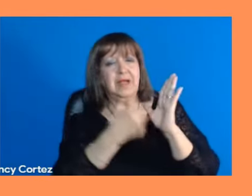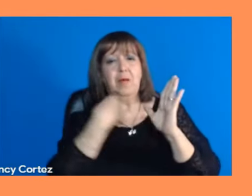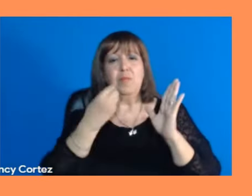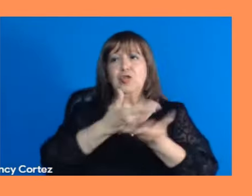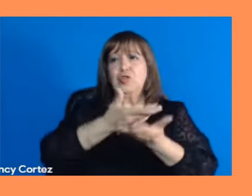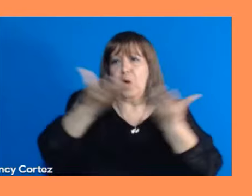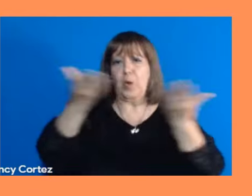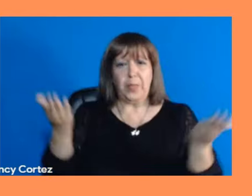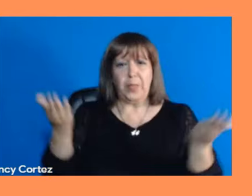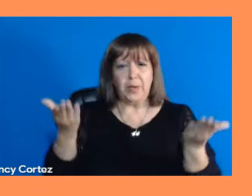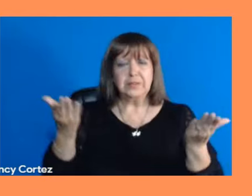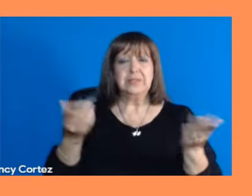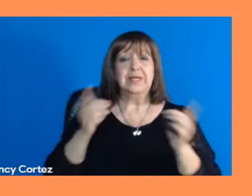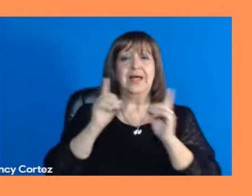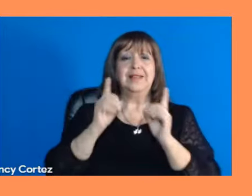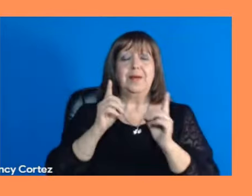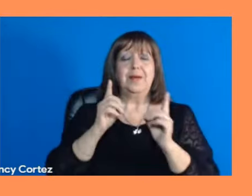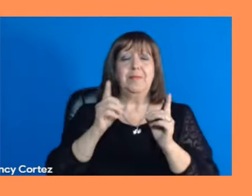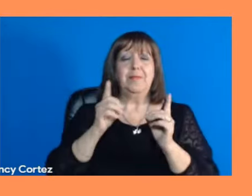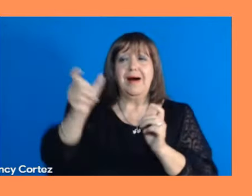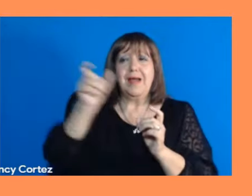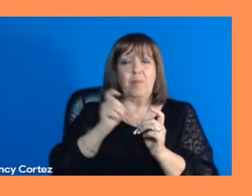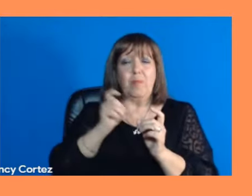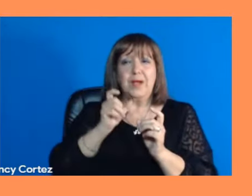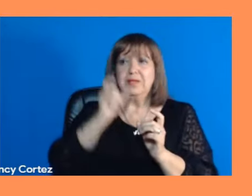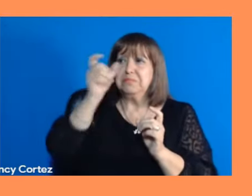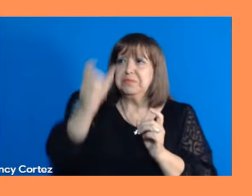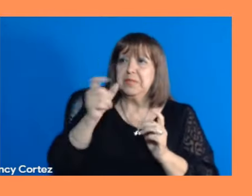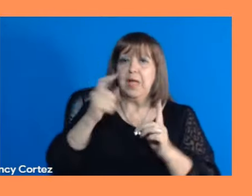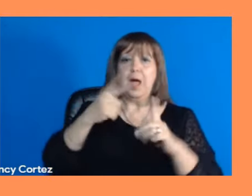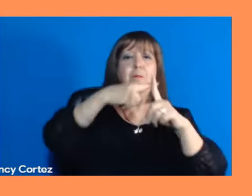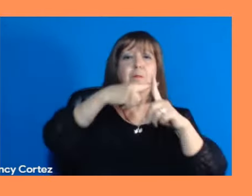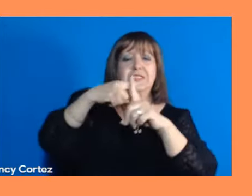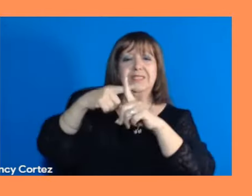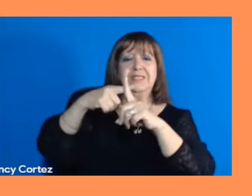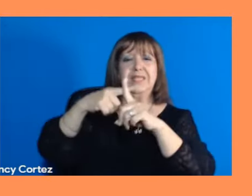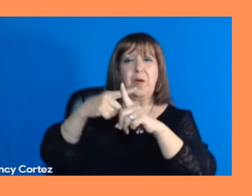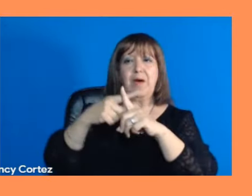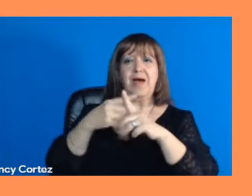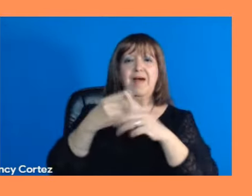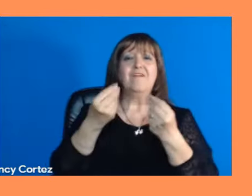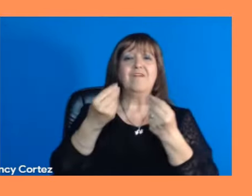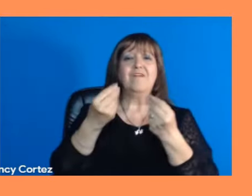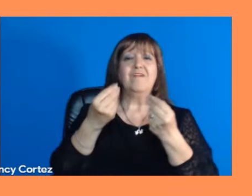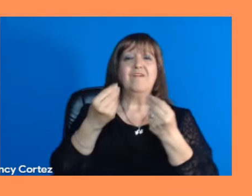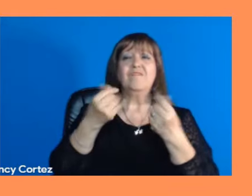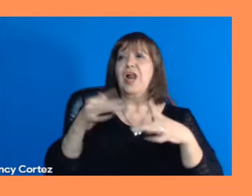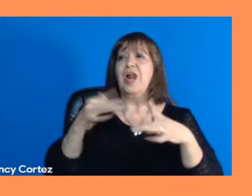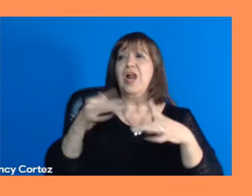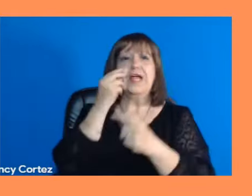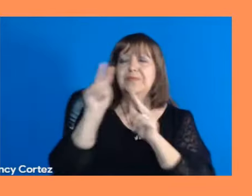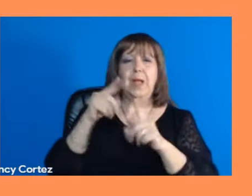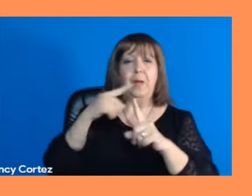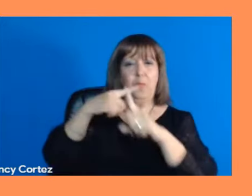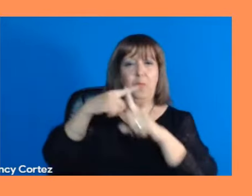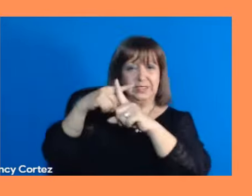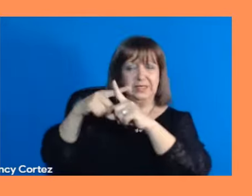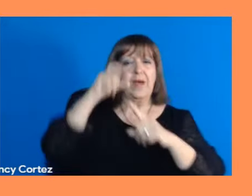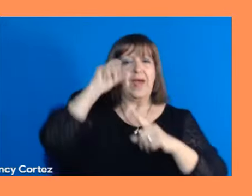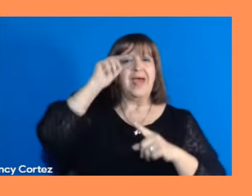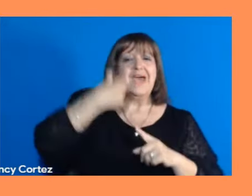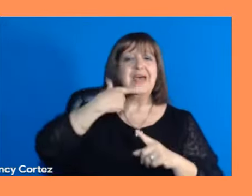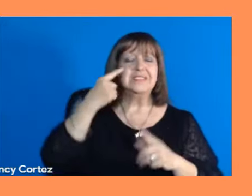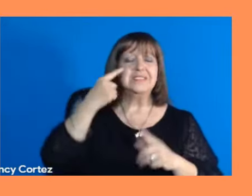respeto y la valoración positiva de las diferencias. La ESI provee información válida y diálogo en